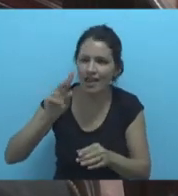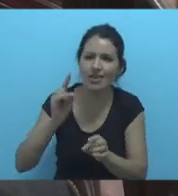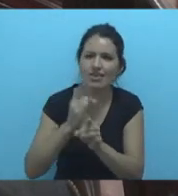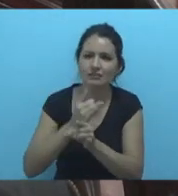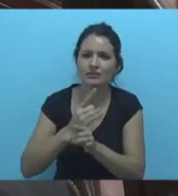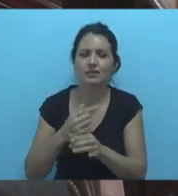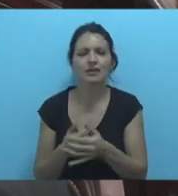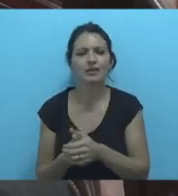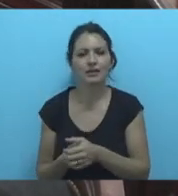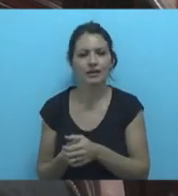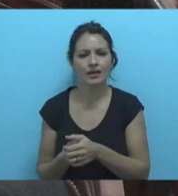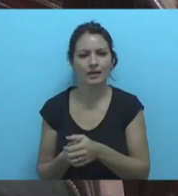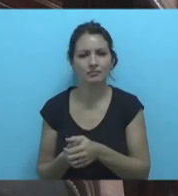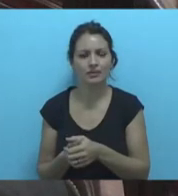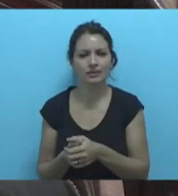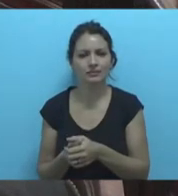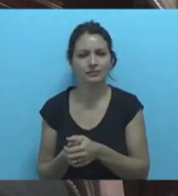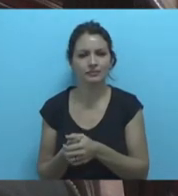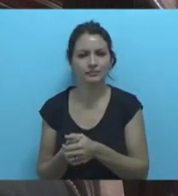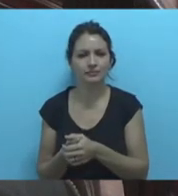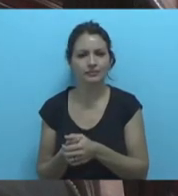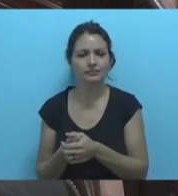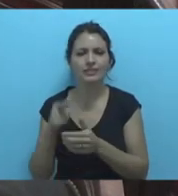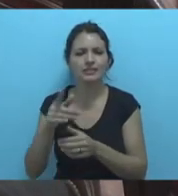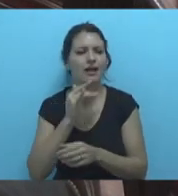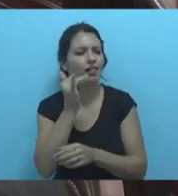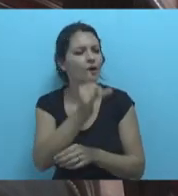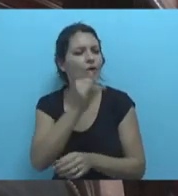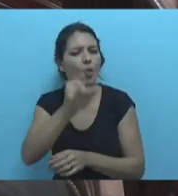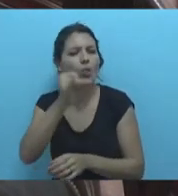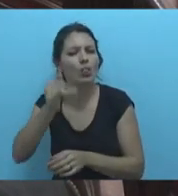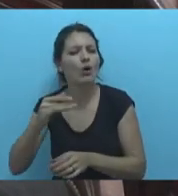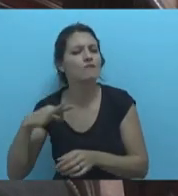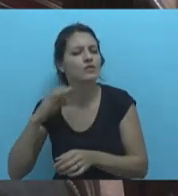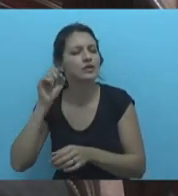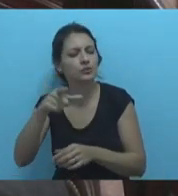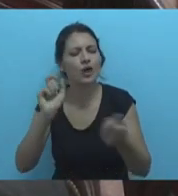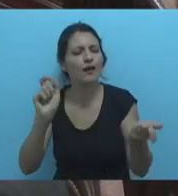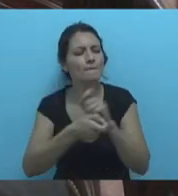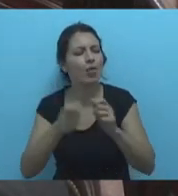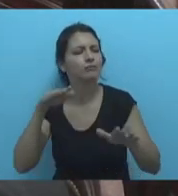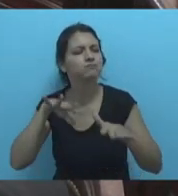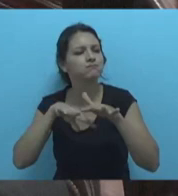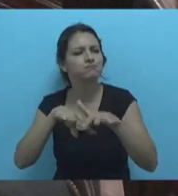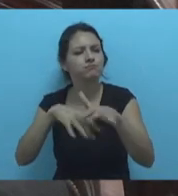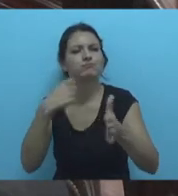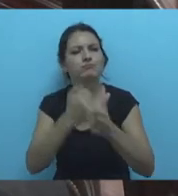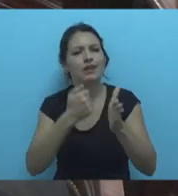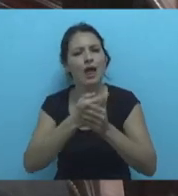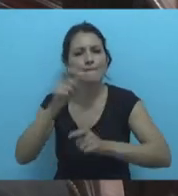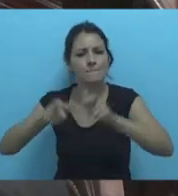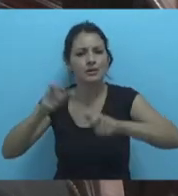y que compartió esa vida tan dura transformándola en activismo de las personas trans,